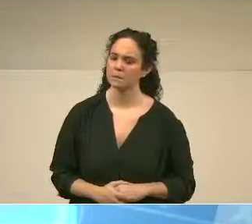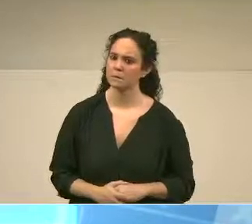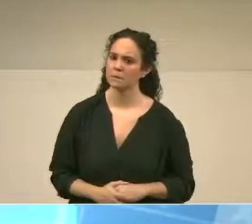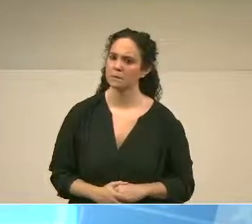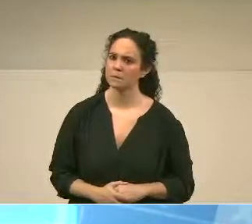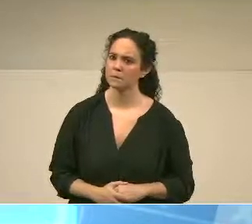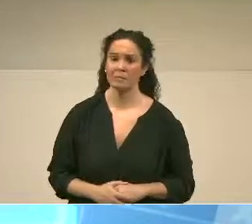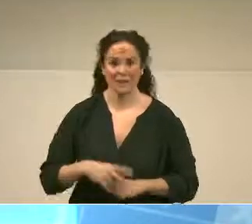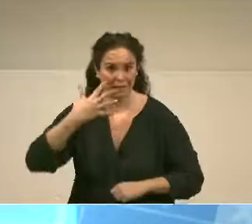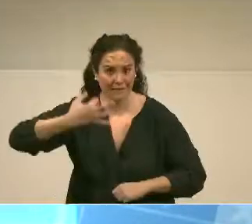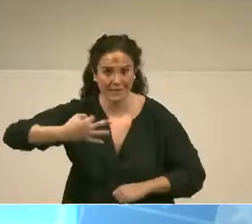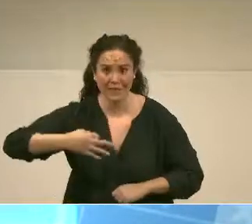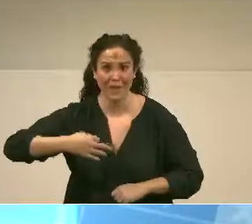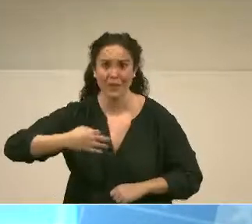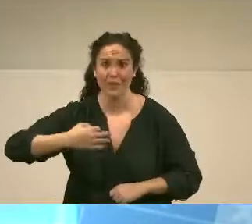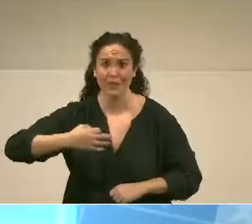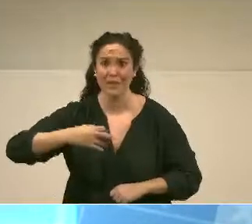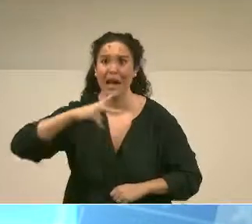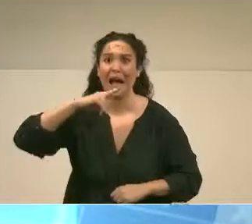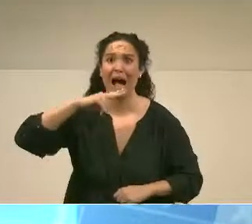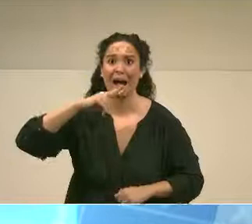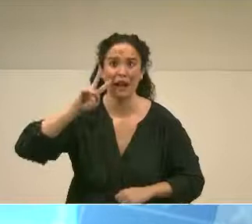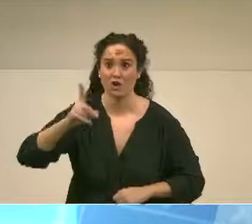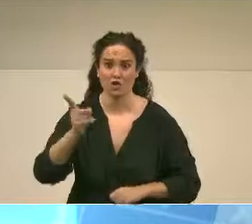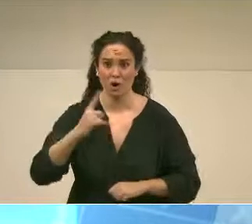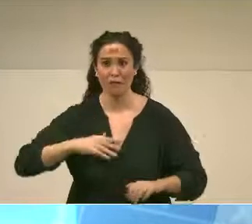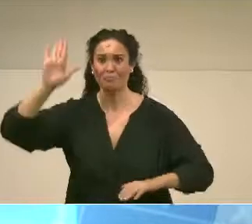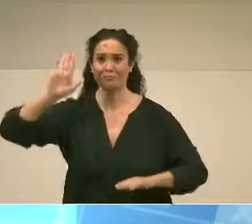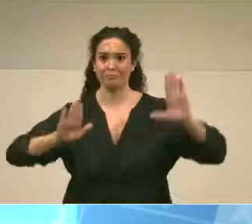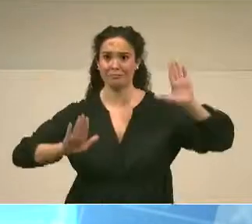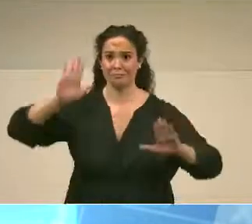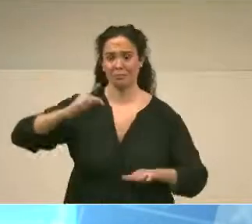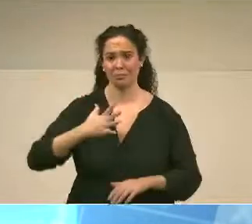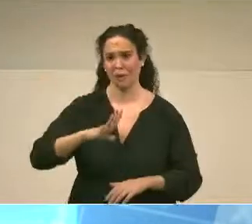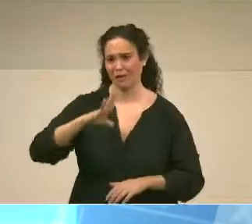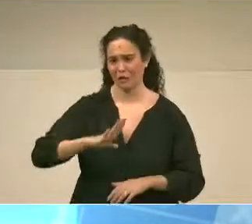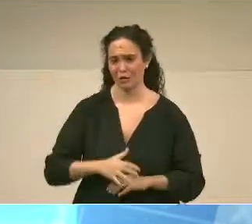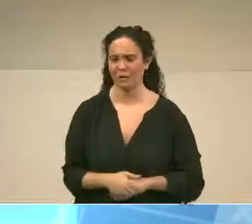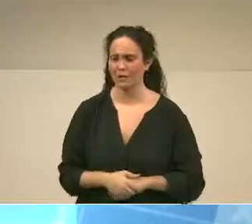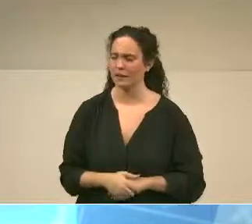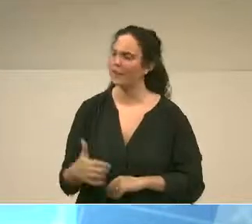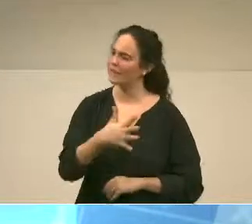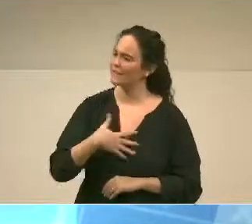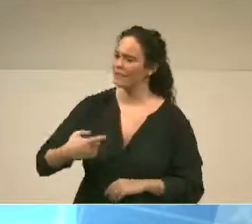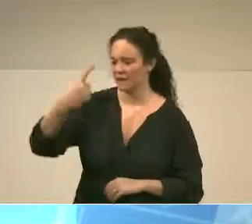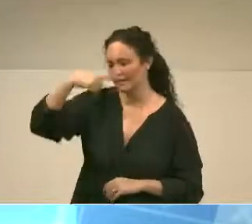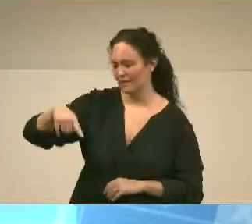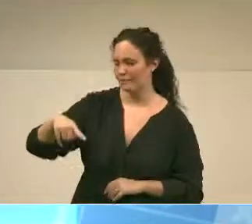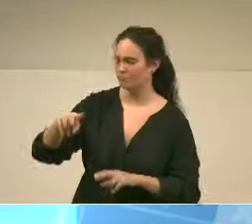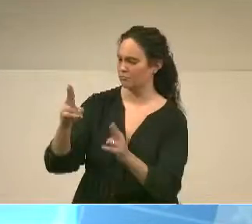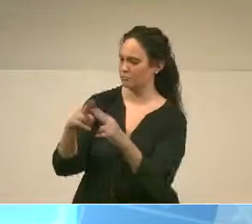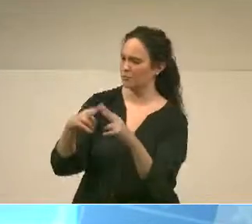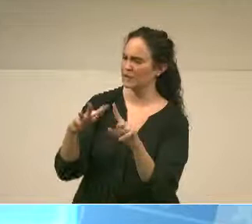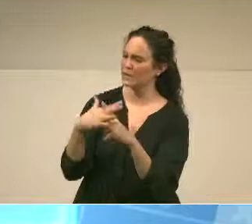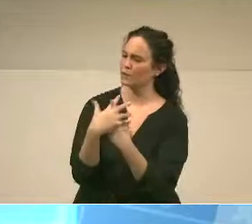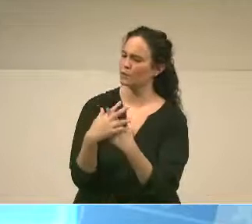Es que de verdad, es que no se ve ni que se abran los labios, es como... Quería preguntarle por la situación...